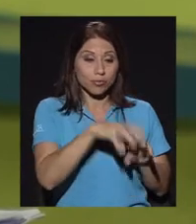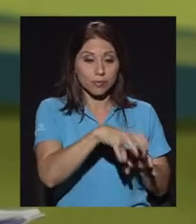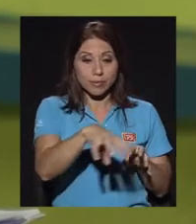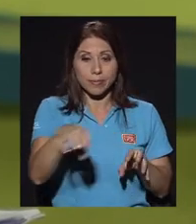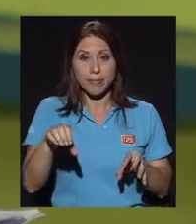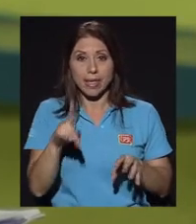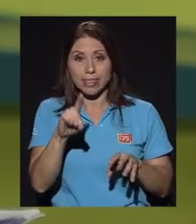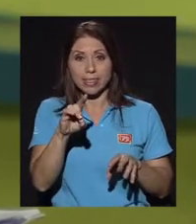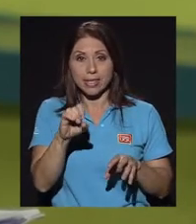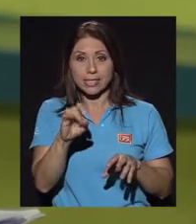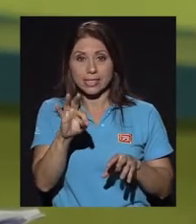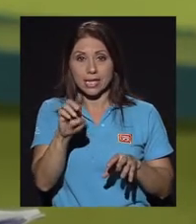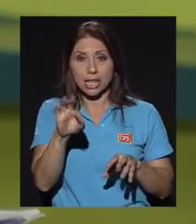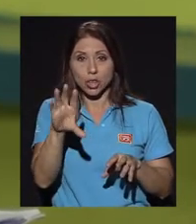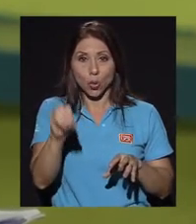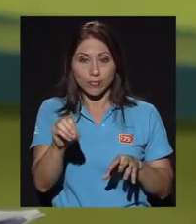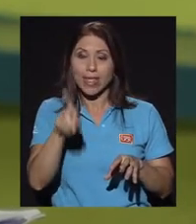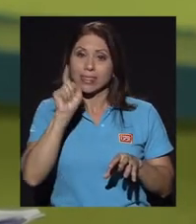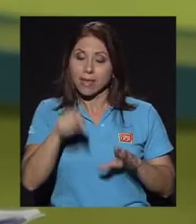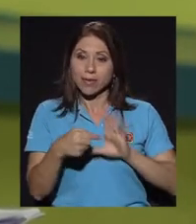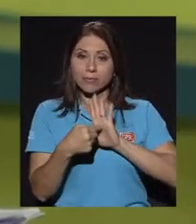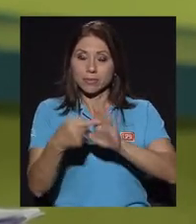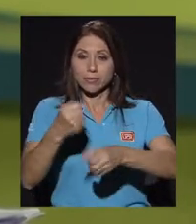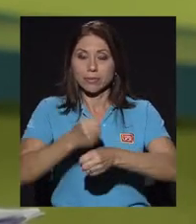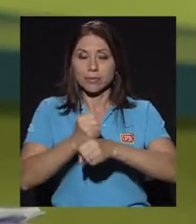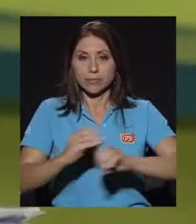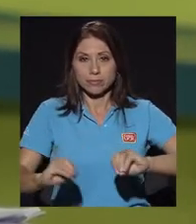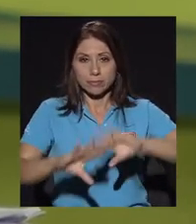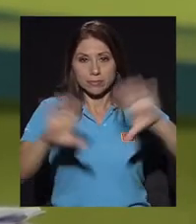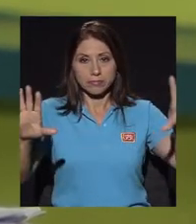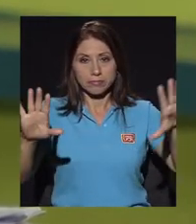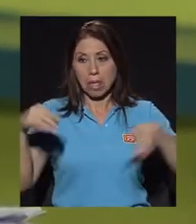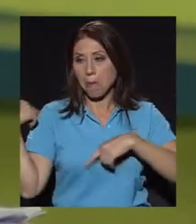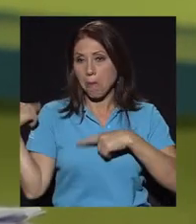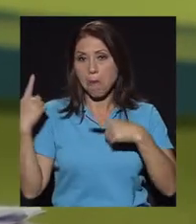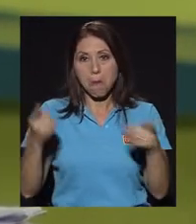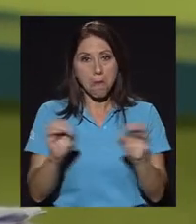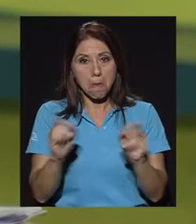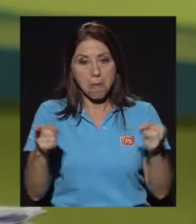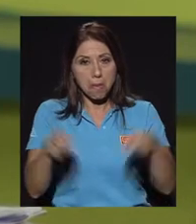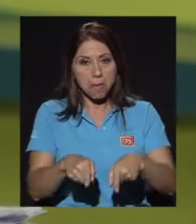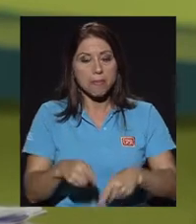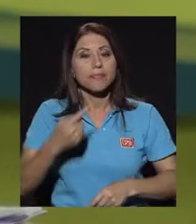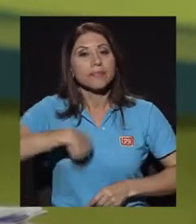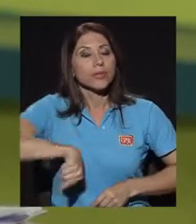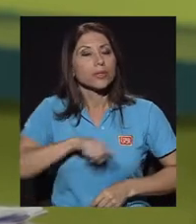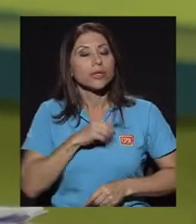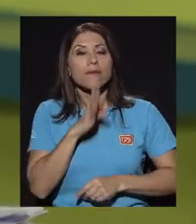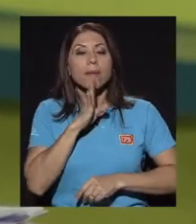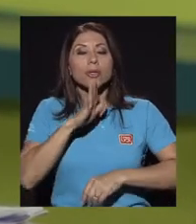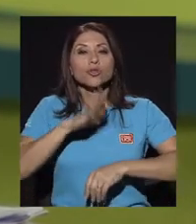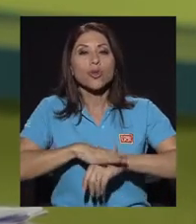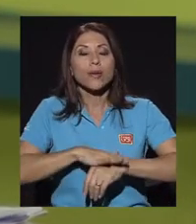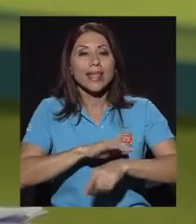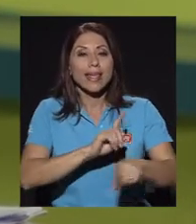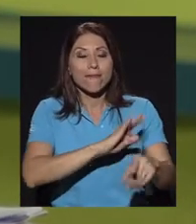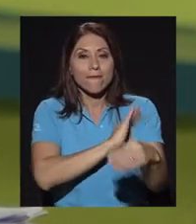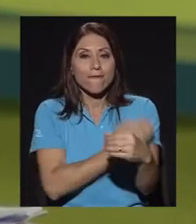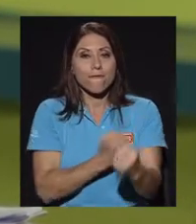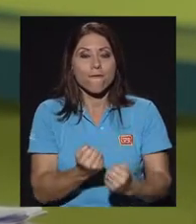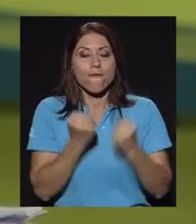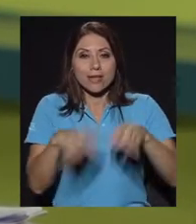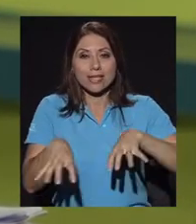cosa que no ha sucedido en nuestra historia municipal. Hemos hablado sobre incorporar las fuerzas activas a las